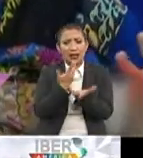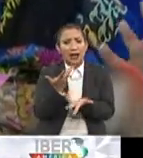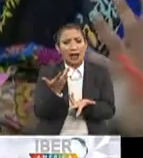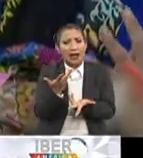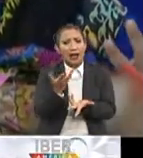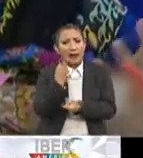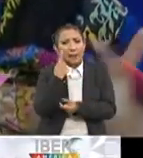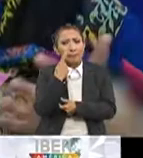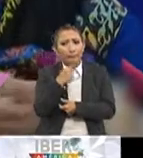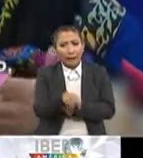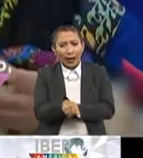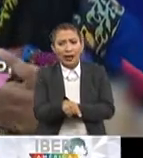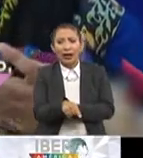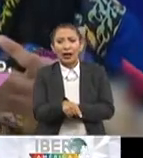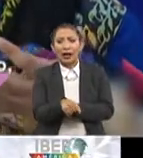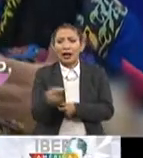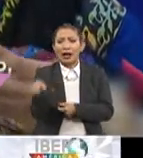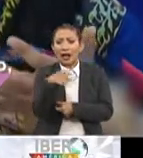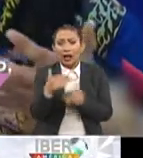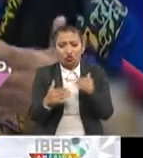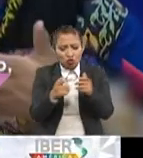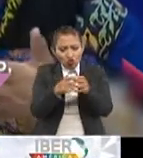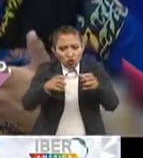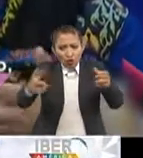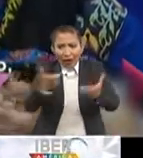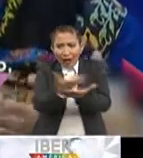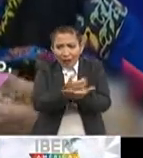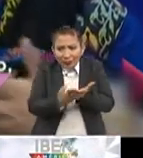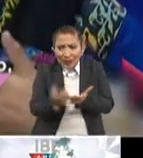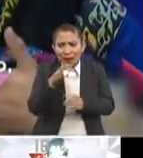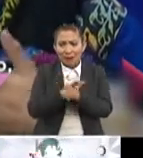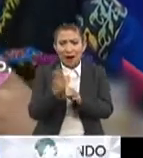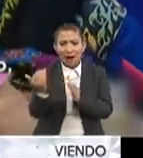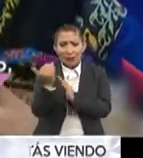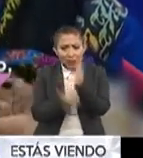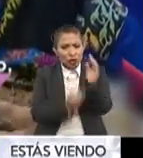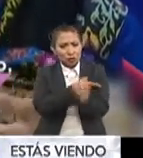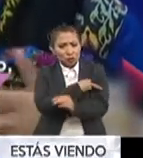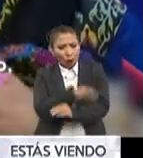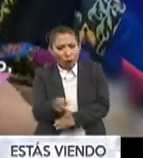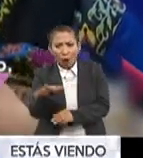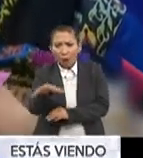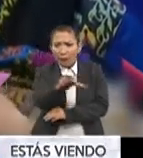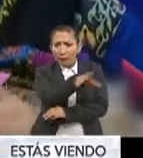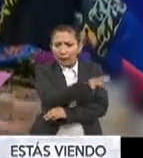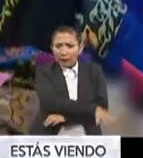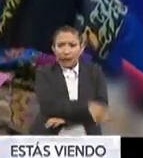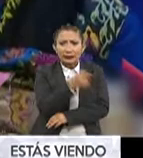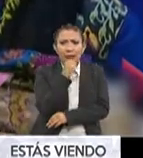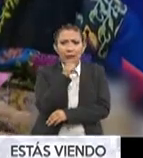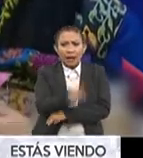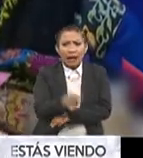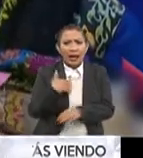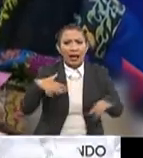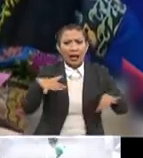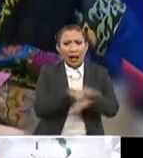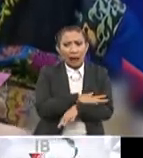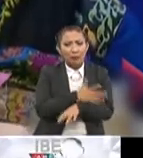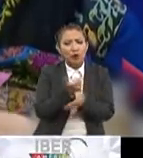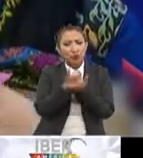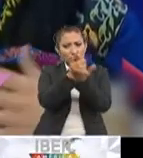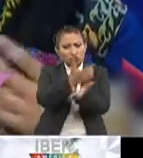the country, the nation. It is helping in economic growth. It helps reduce poverty. It helps us tackling climate